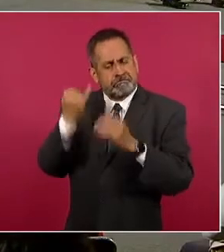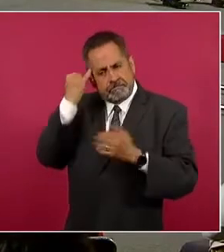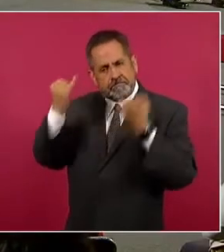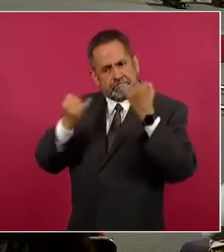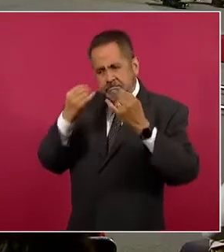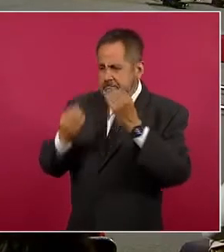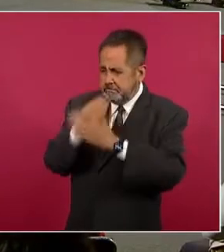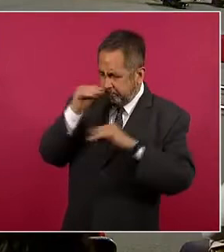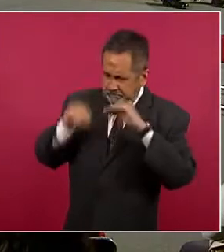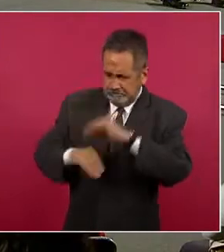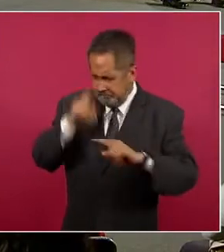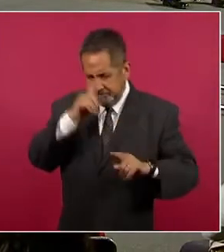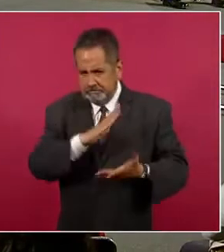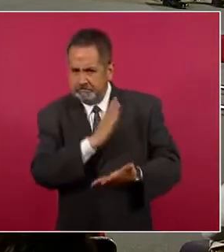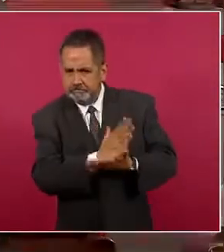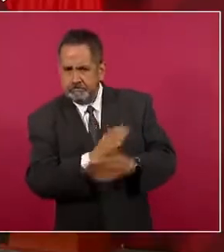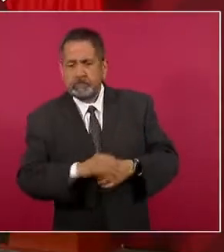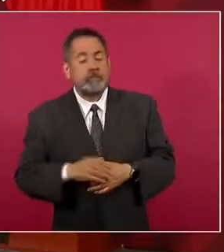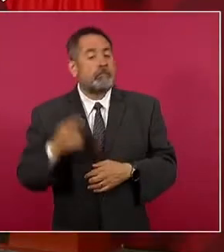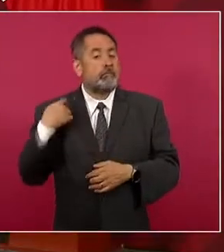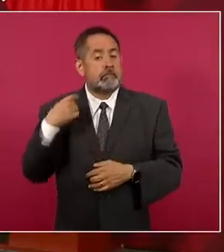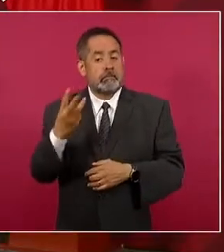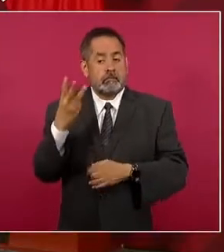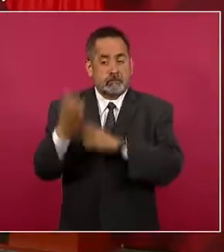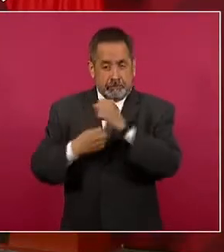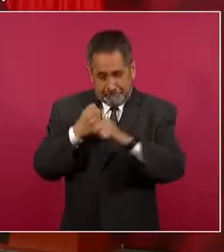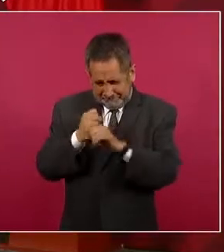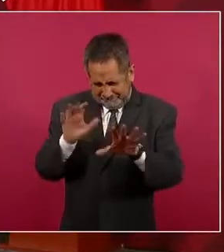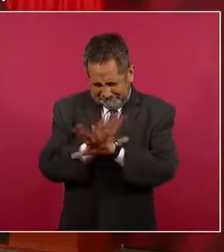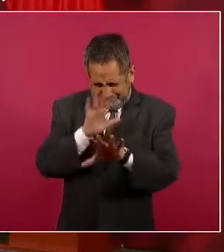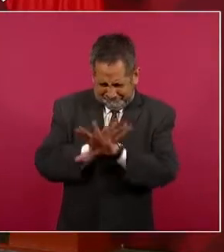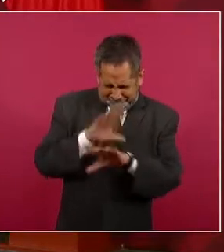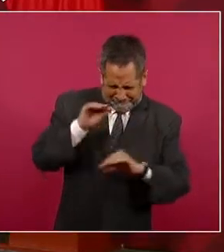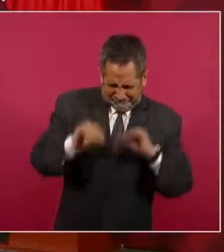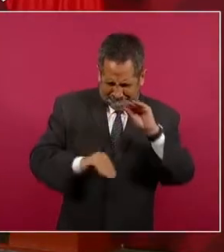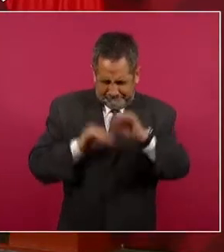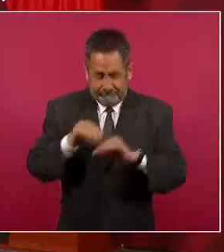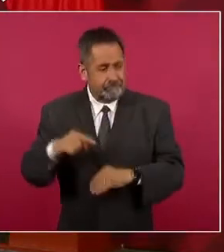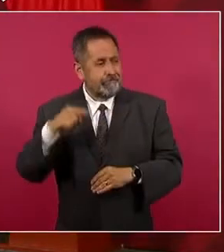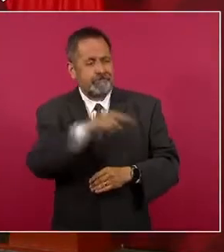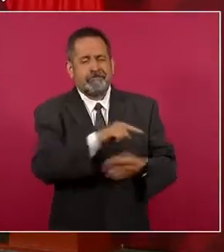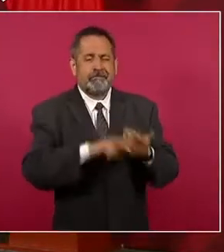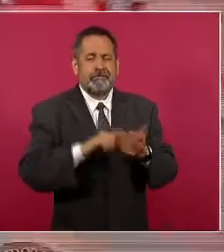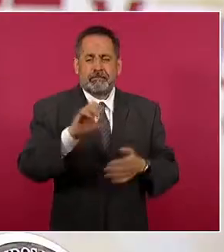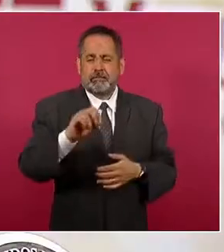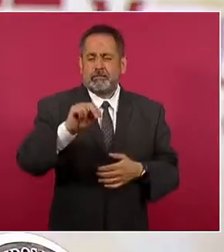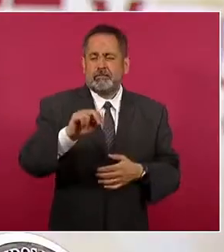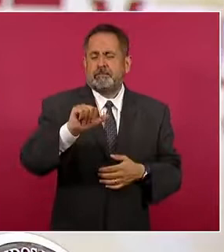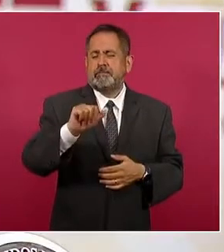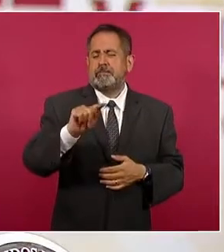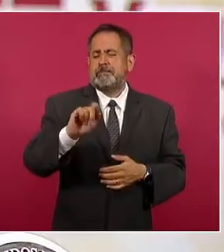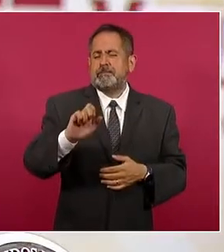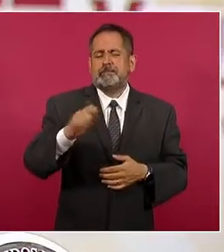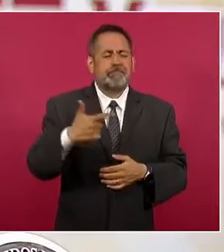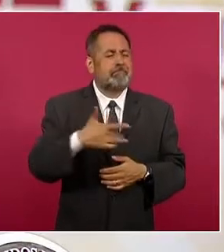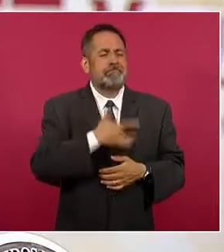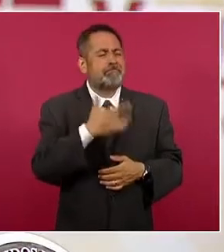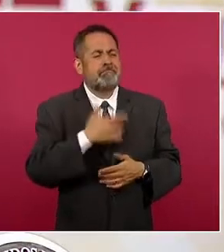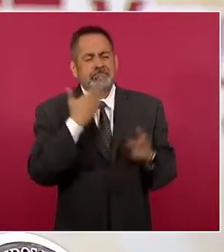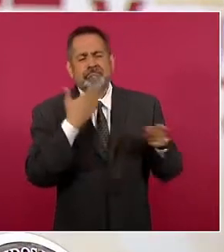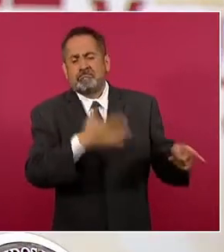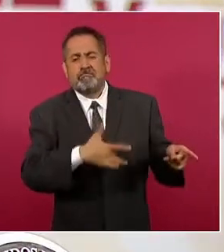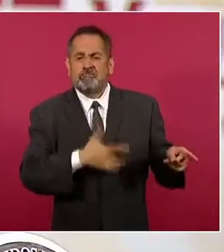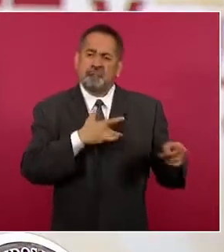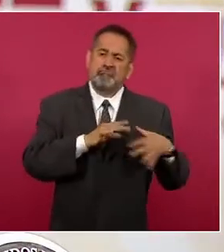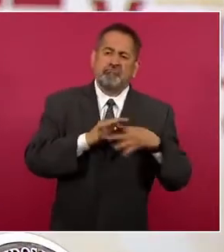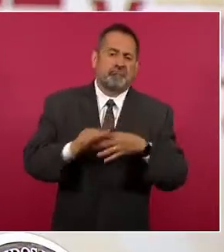así. Como resultado de 3 años de reingeniería en esta institución burocratizada y deshumanizada, la actual Secretaría de Educación Pública,